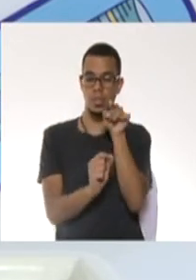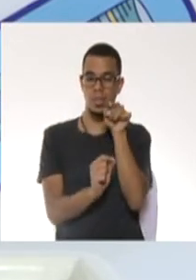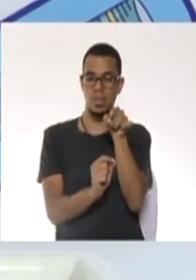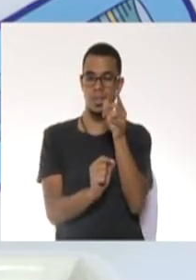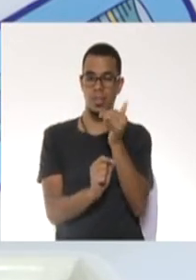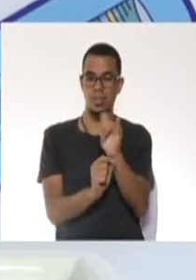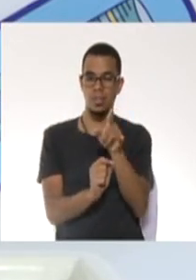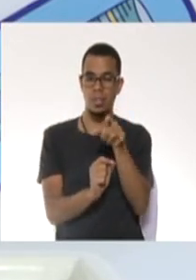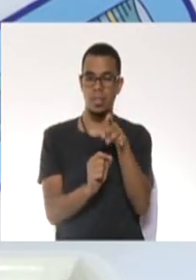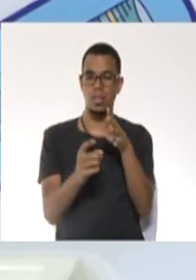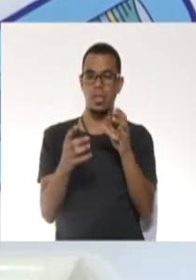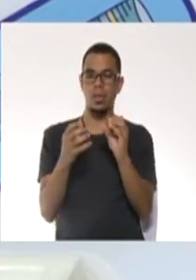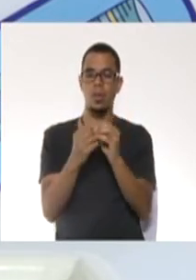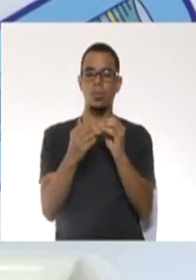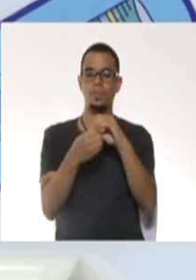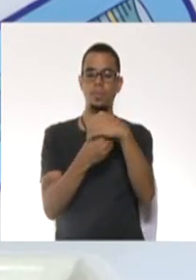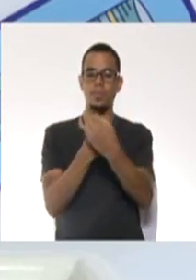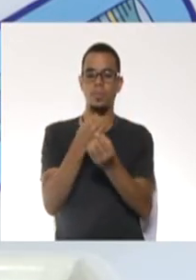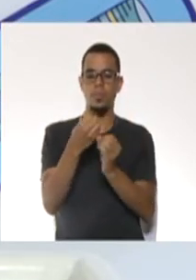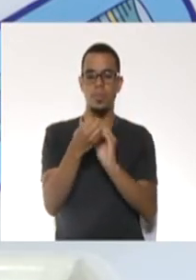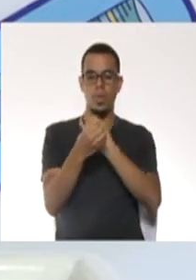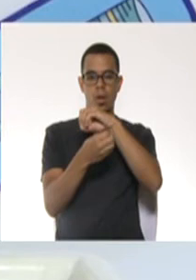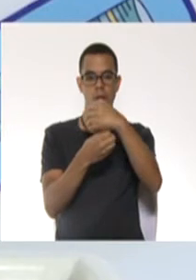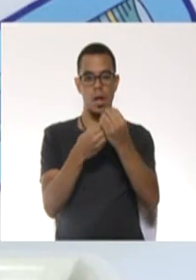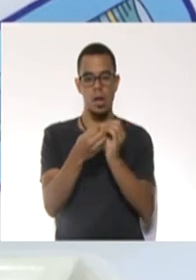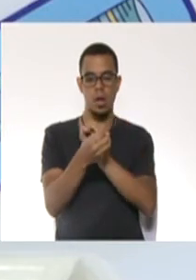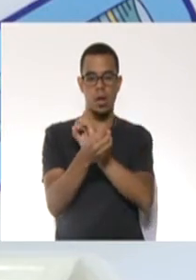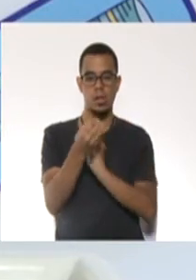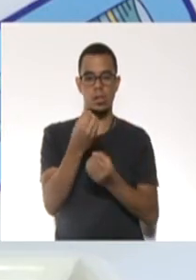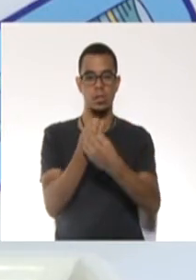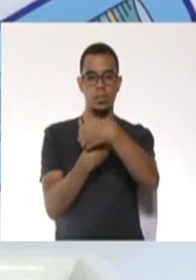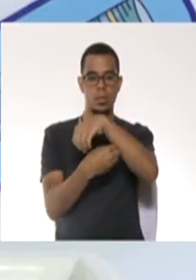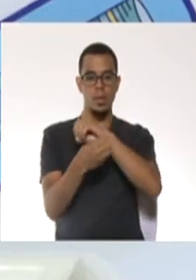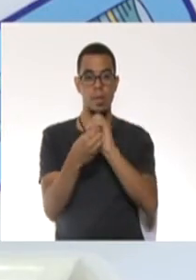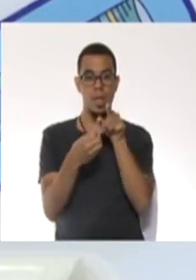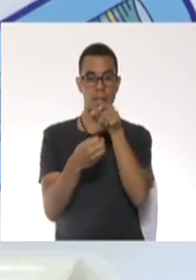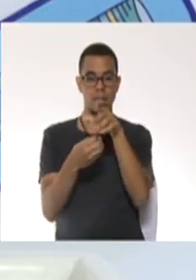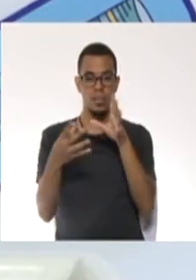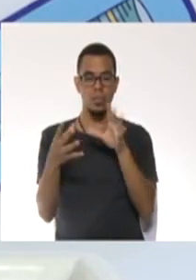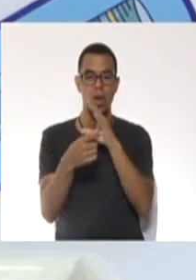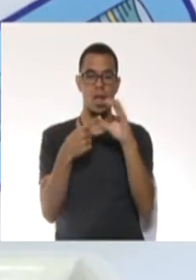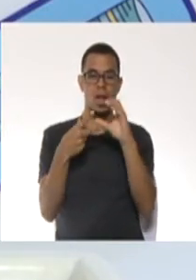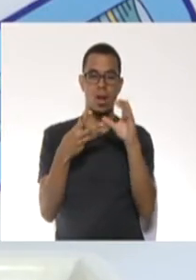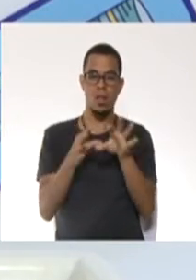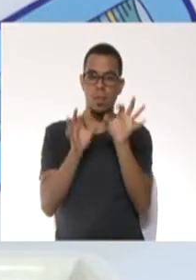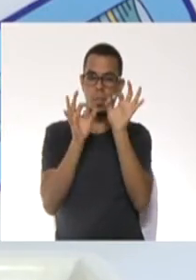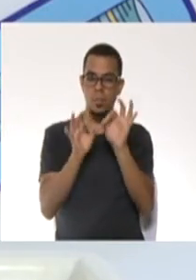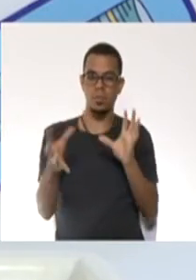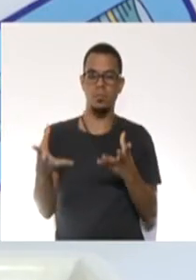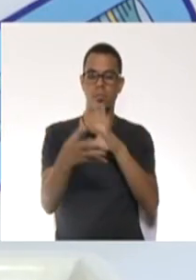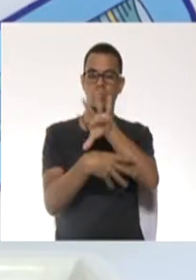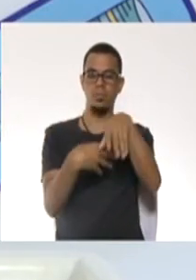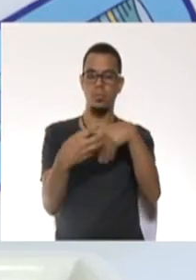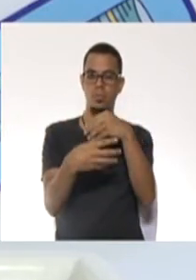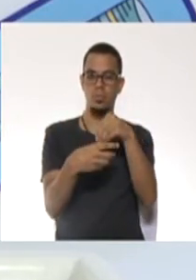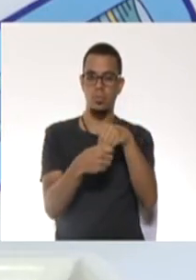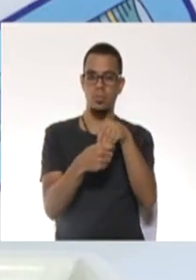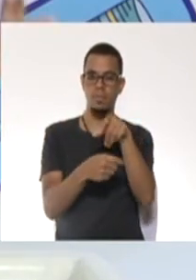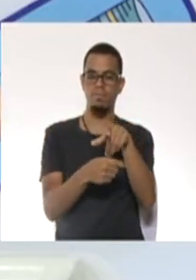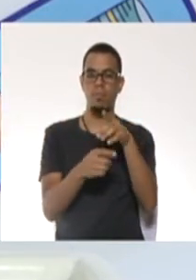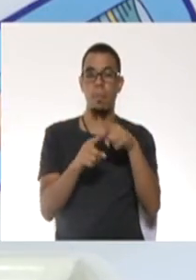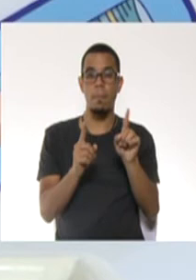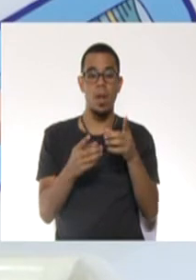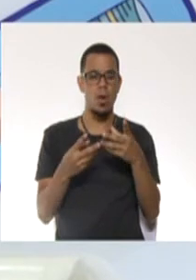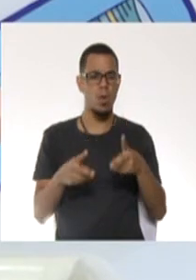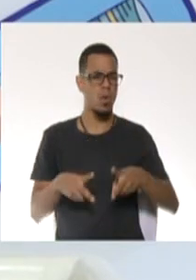deslocalización de los electrones. Eso le da características y propiedades muy definidas a ese compuesto. Entonces, pero en la